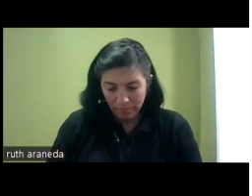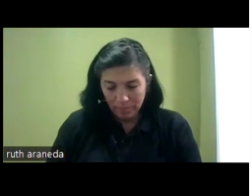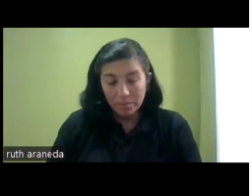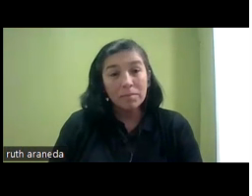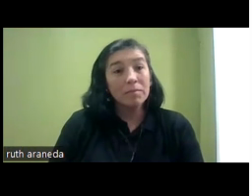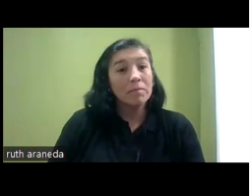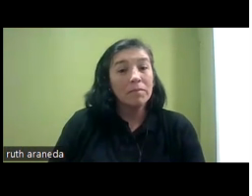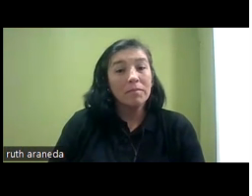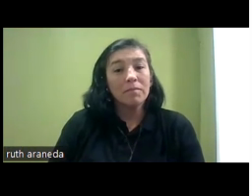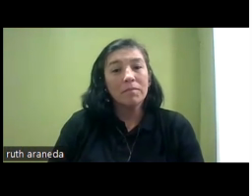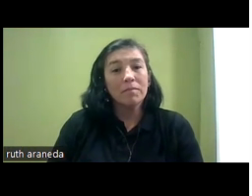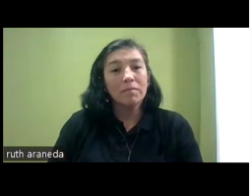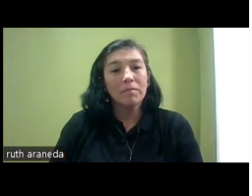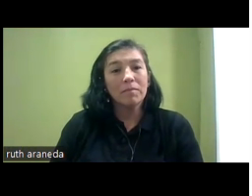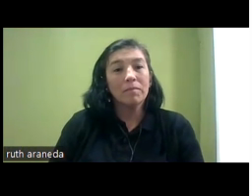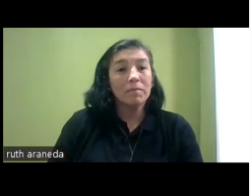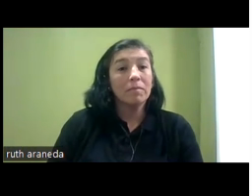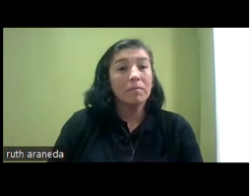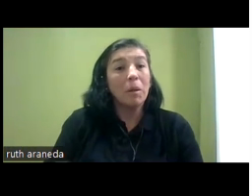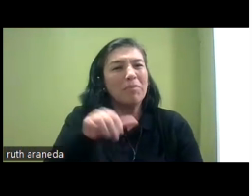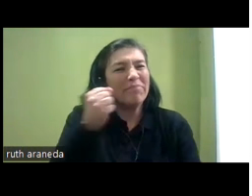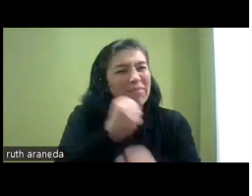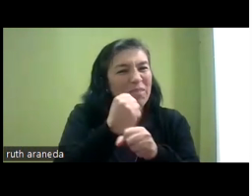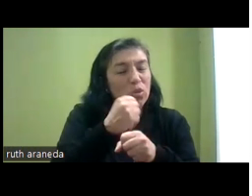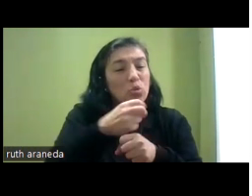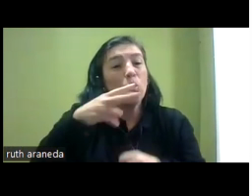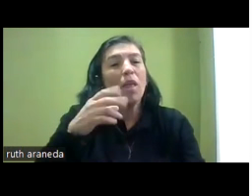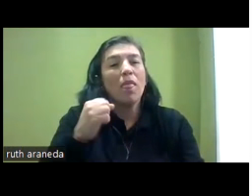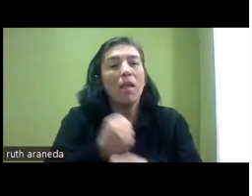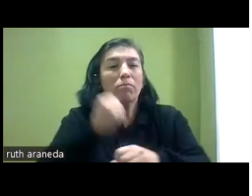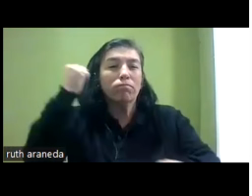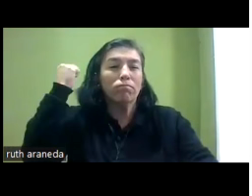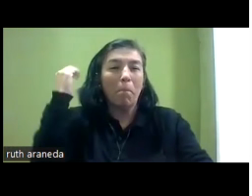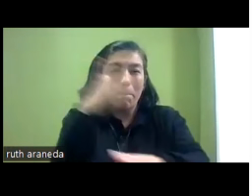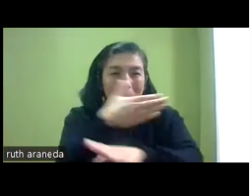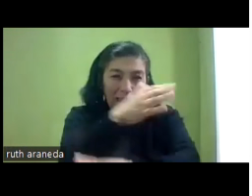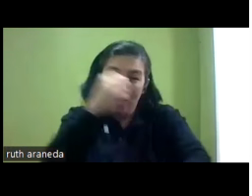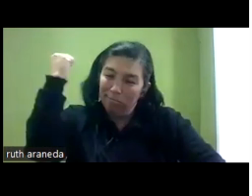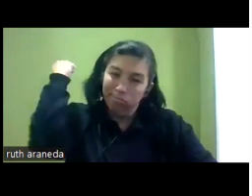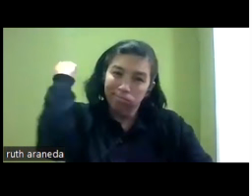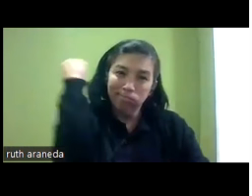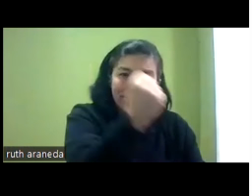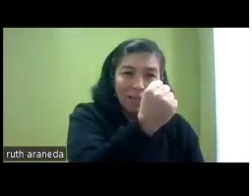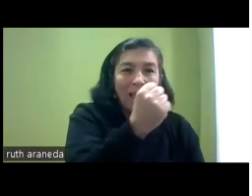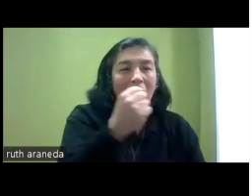Y para las faenas estas de pesca, de caza, recolección de moluscos,